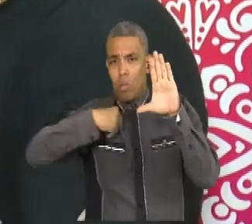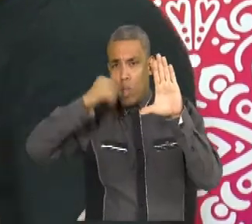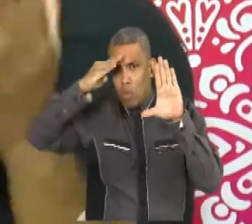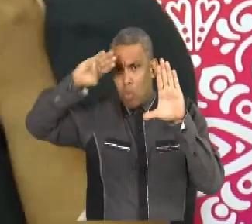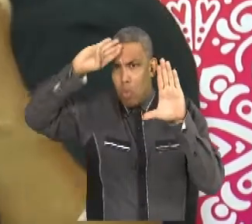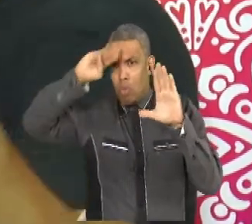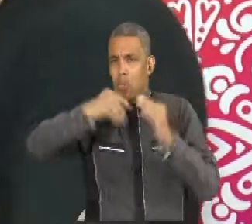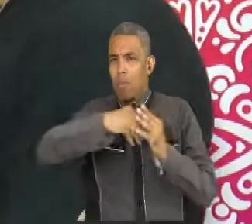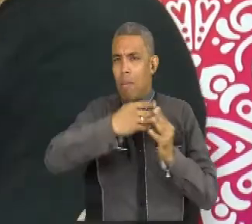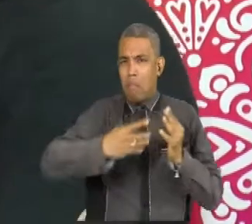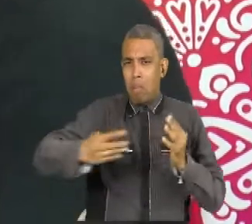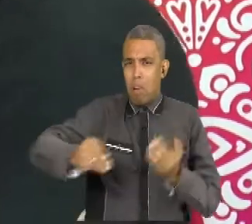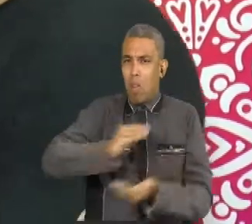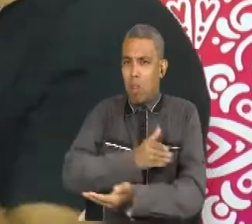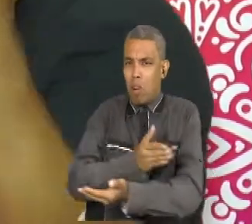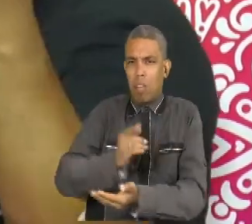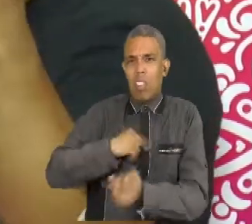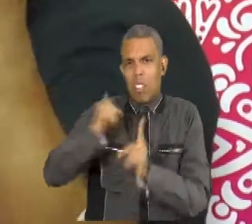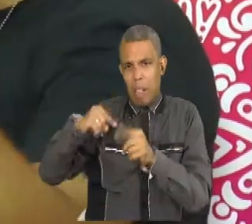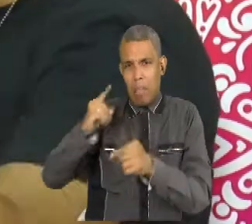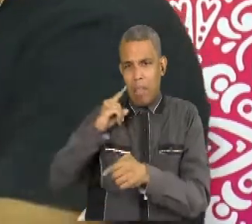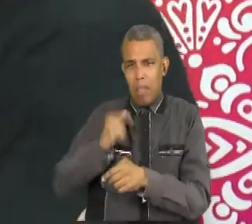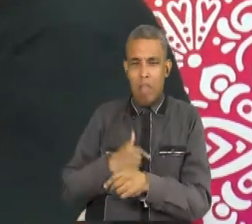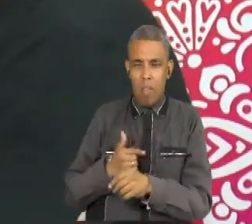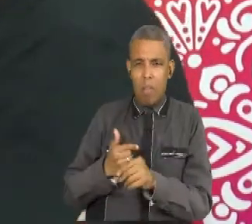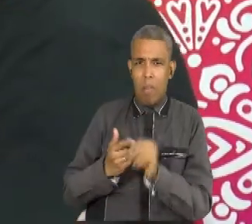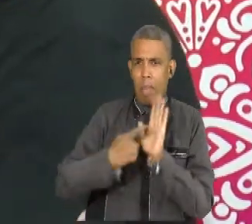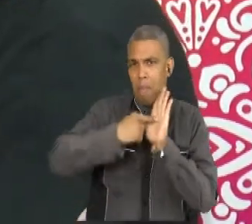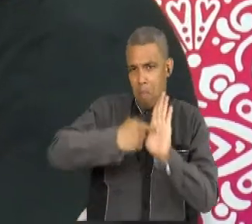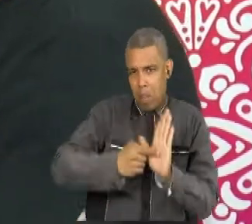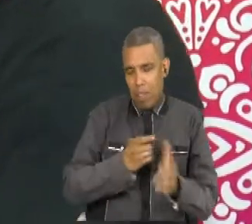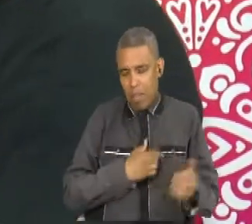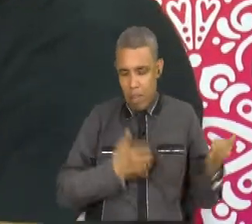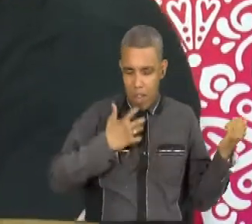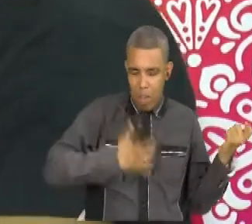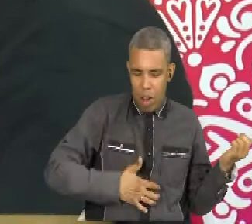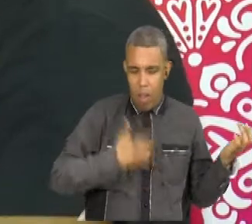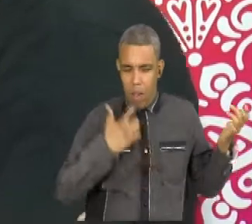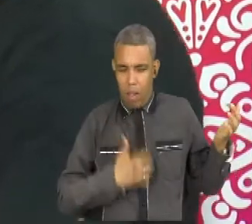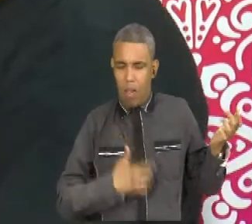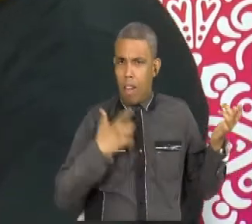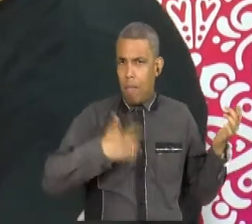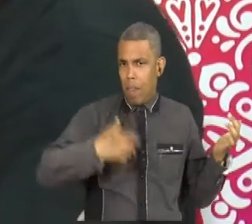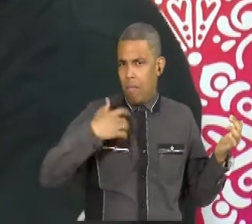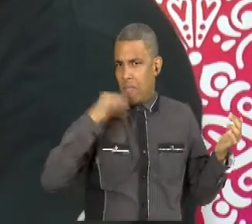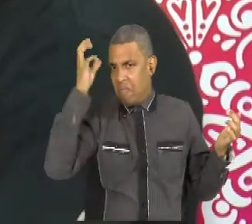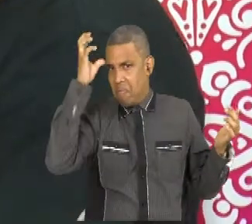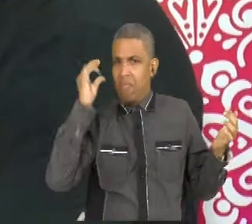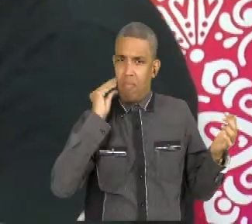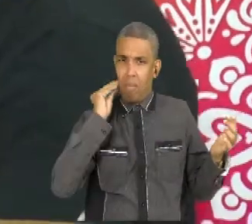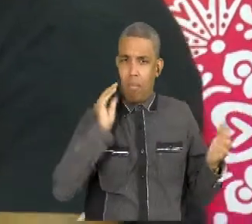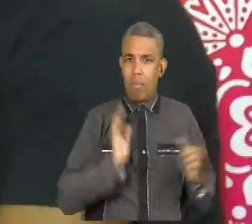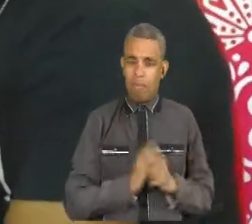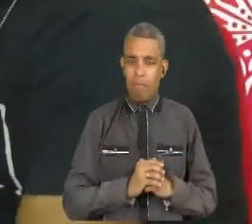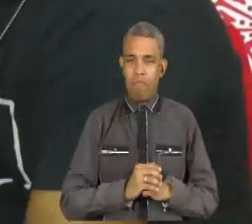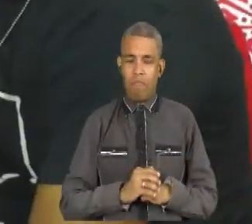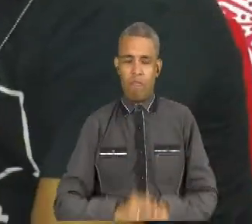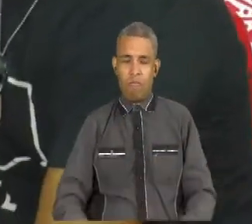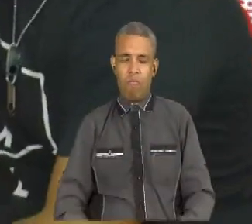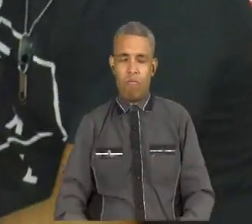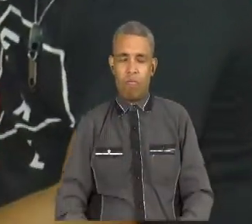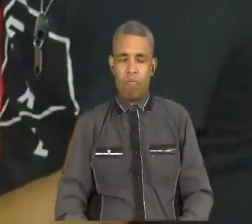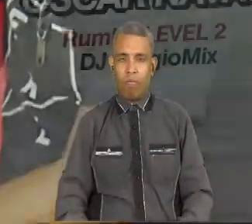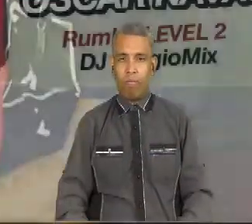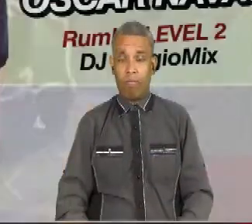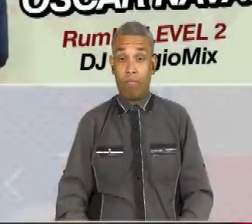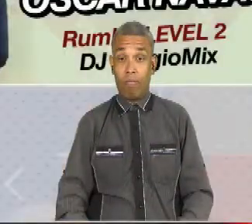en fin. Un gran sinnúmero de géneros que vamos a interpretar aquí para toda la gente. Bueno, buenísimo.